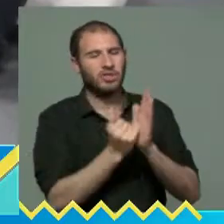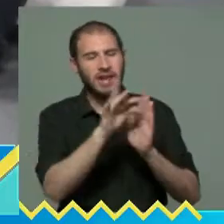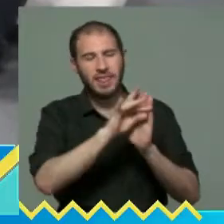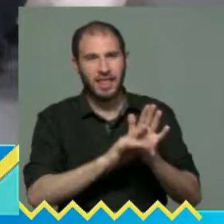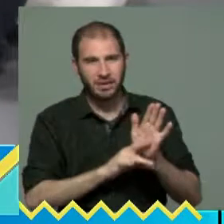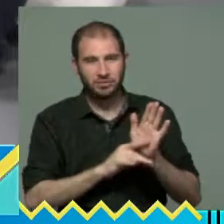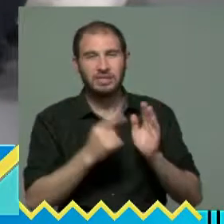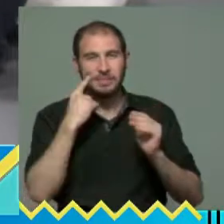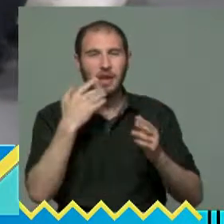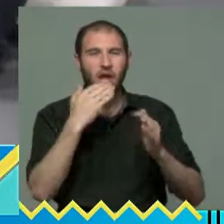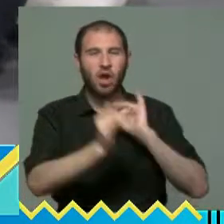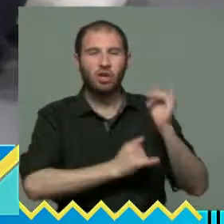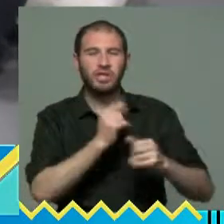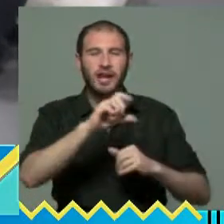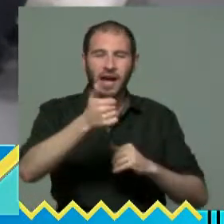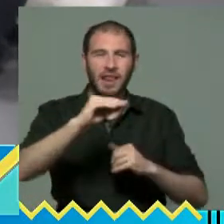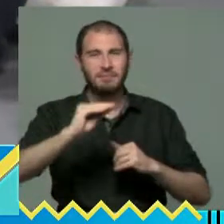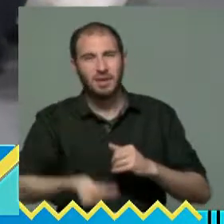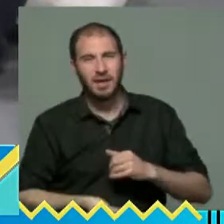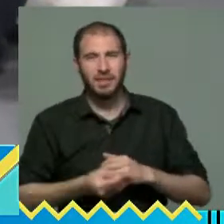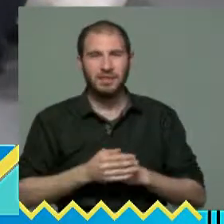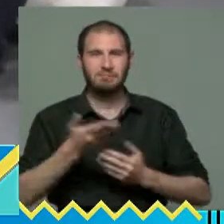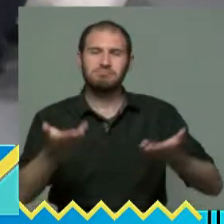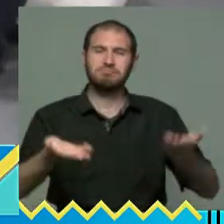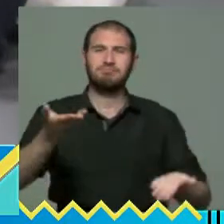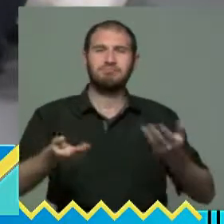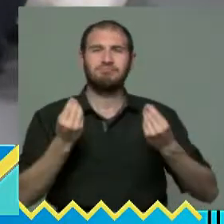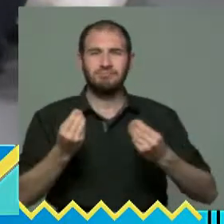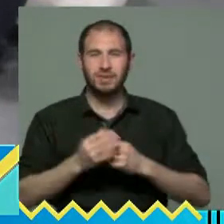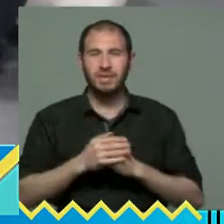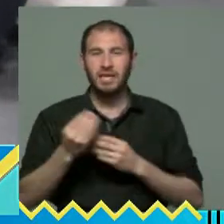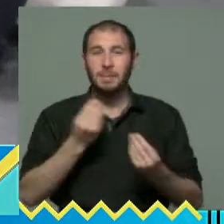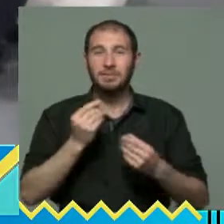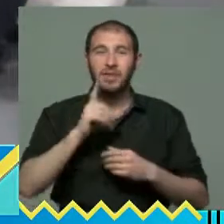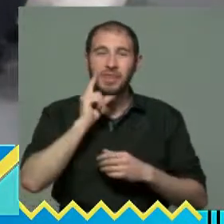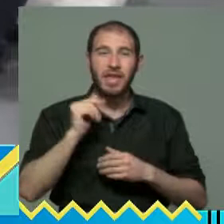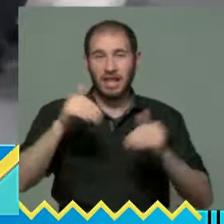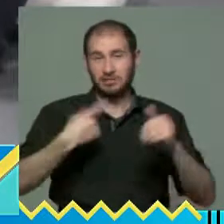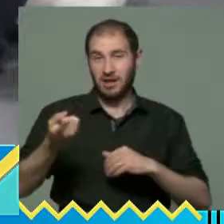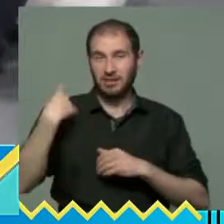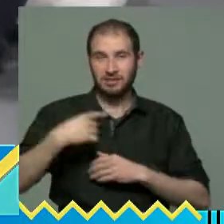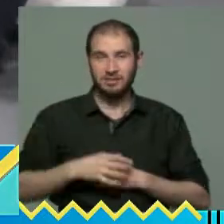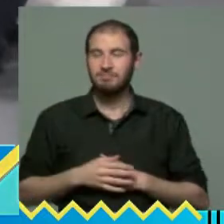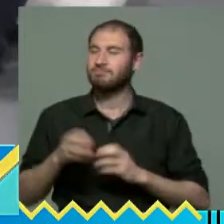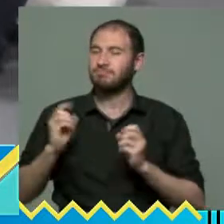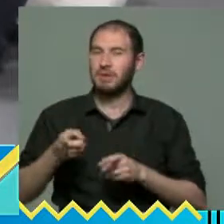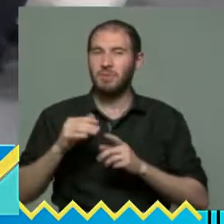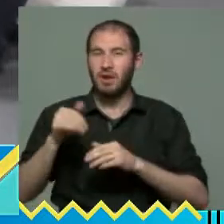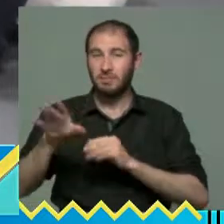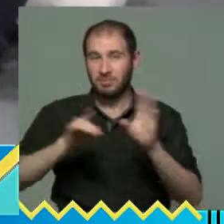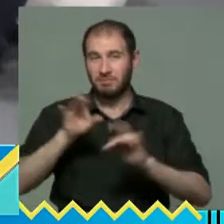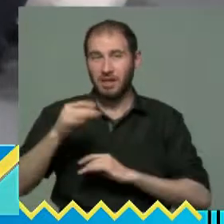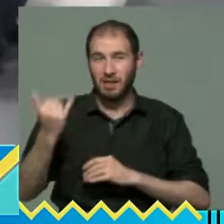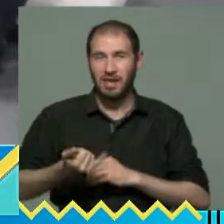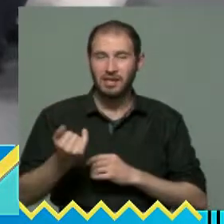datos y, bueno, empezar a hablar de ganadores, de perdedores, de balances y todo lo que nos dejó la jornada de las elecciones de ayer. Como siempre vamos a tener